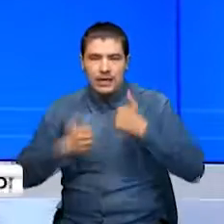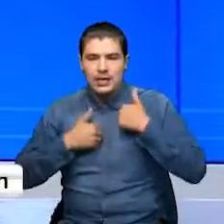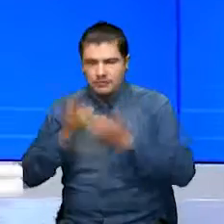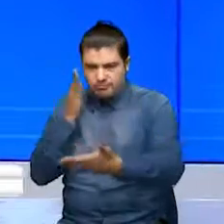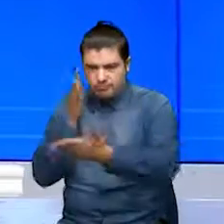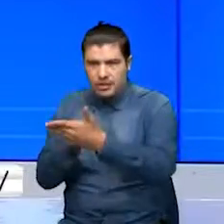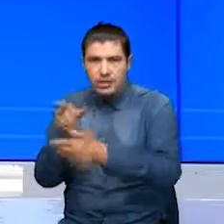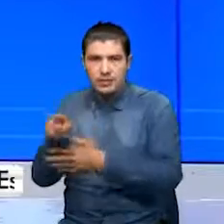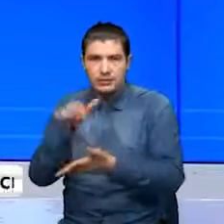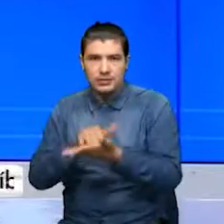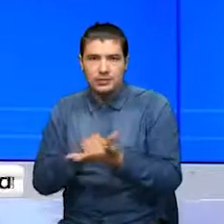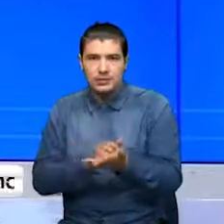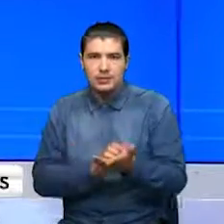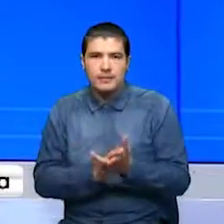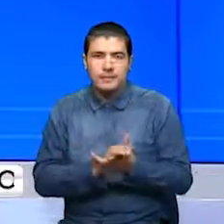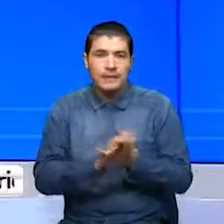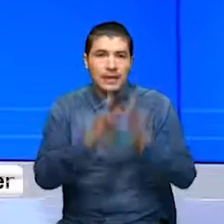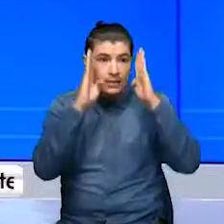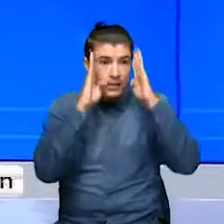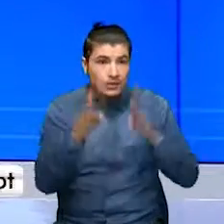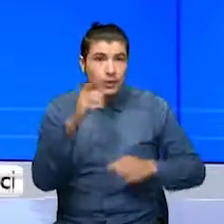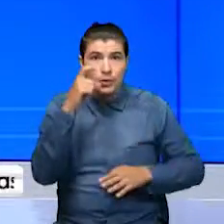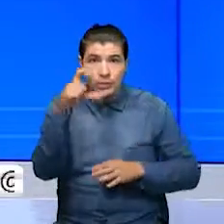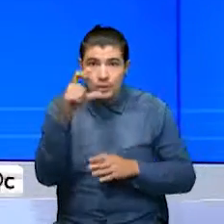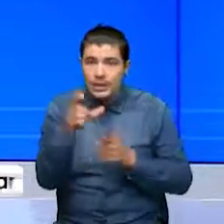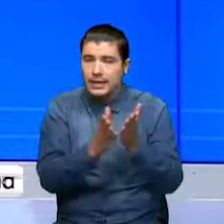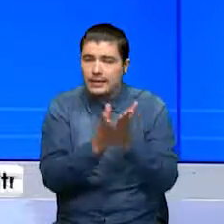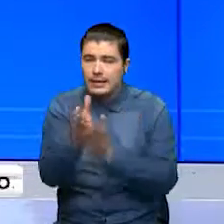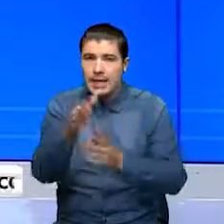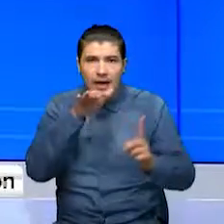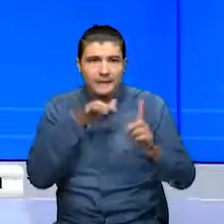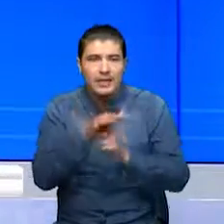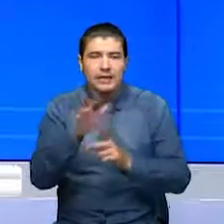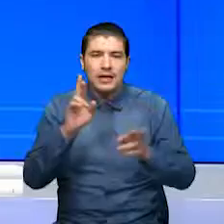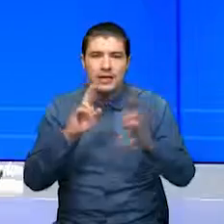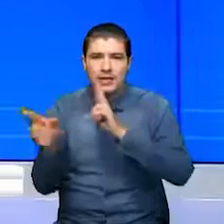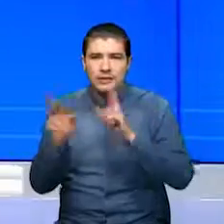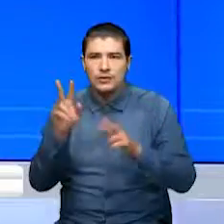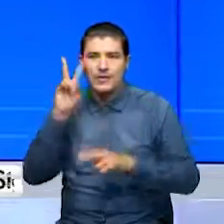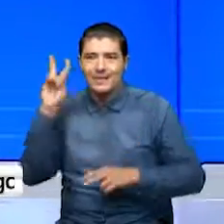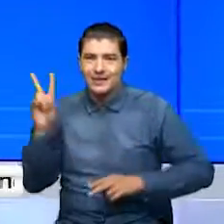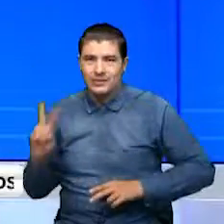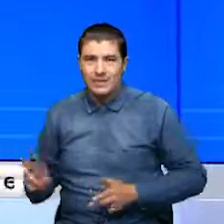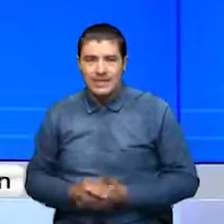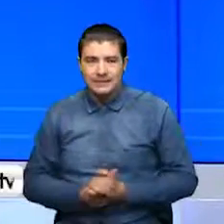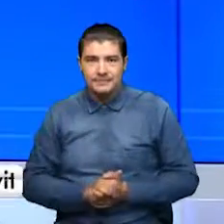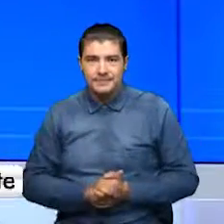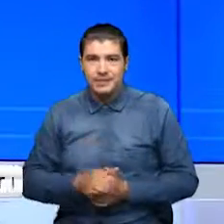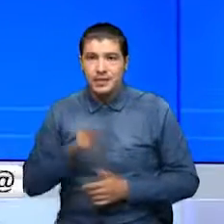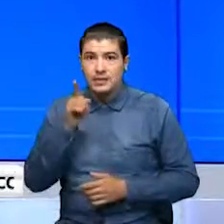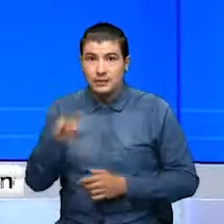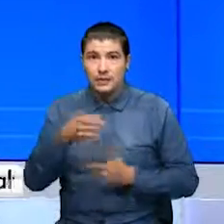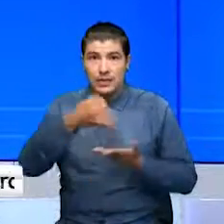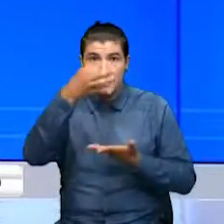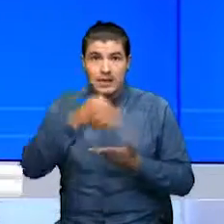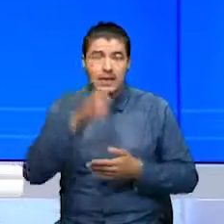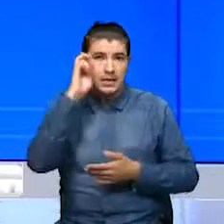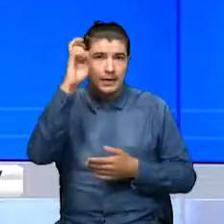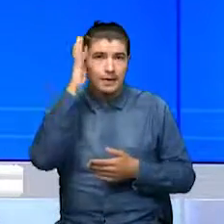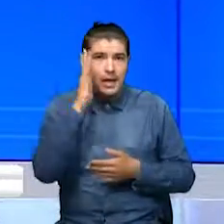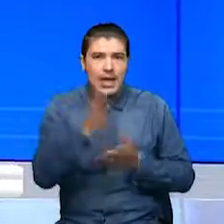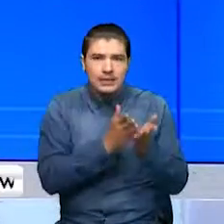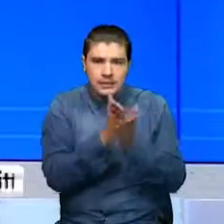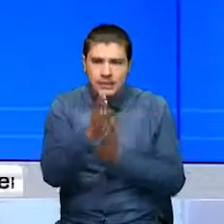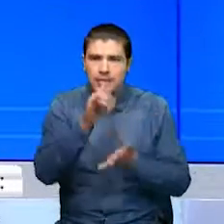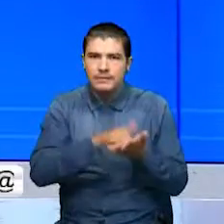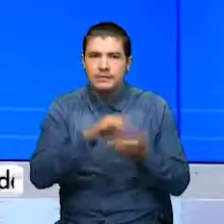y mucha atención porque ejecutada continúa siendo afectada por las relaciones con el vecino país de venezuela la capital de norte de santander sigue siendo